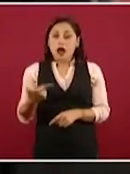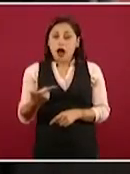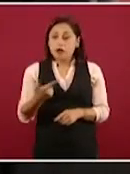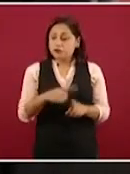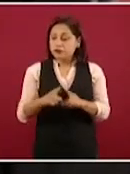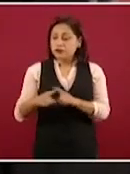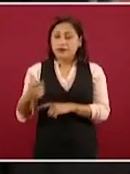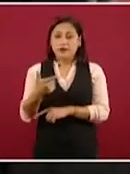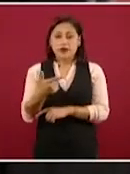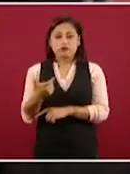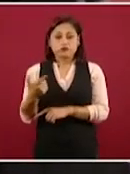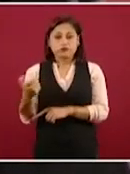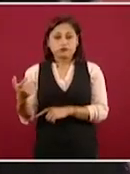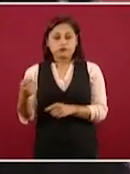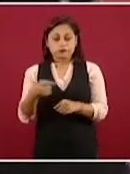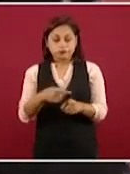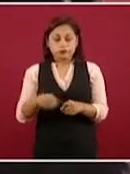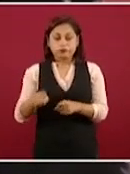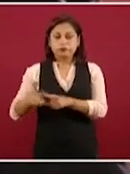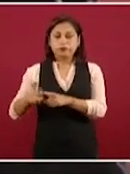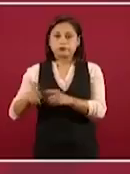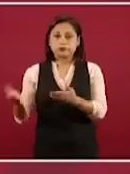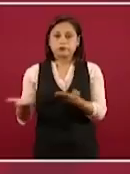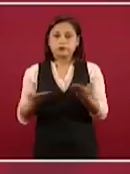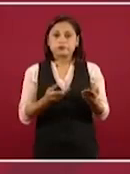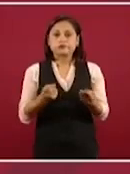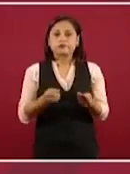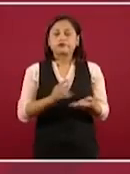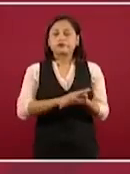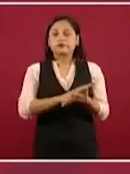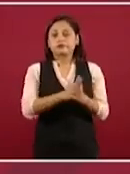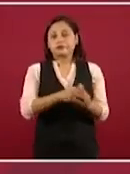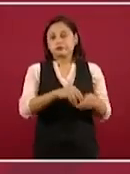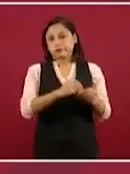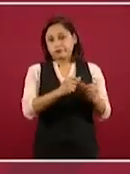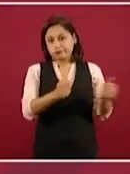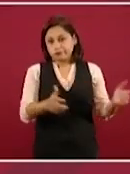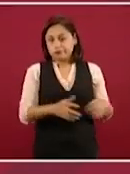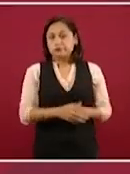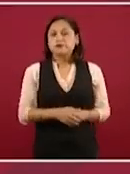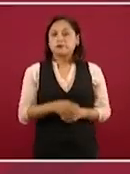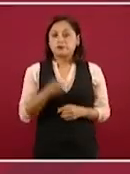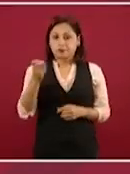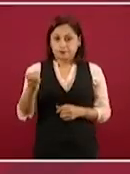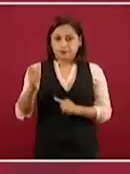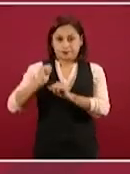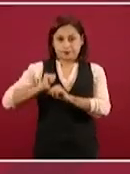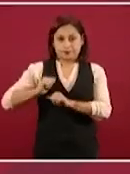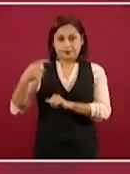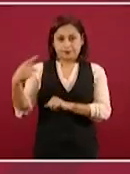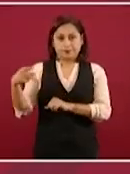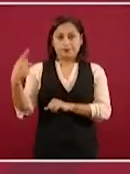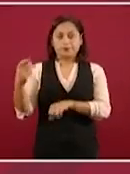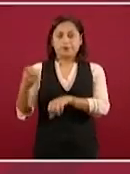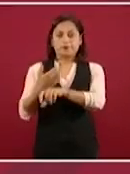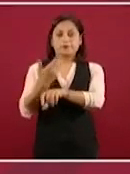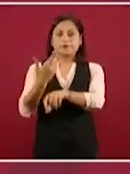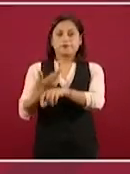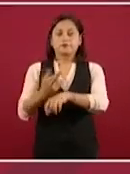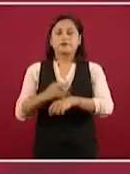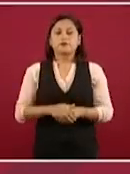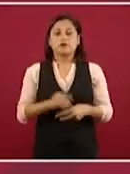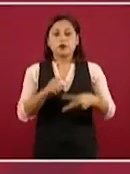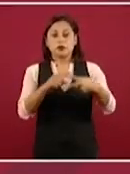país que llevó a cabo la Secretaría de la Defensa. Esos son los dos temas que tenemos